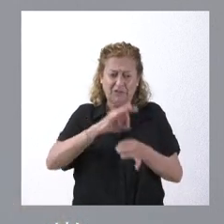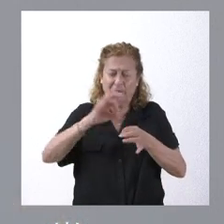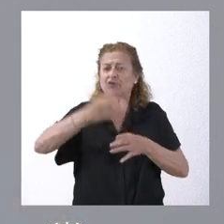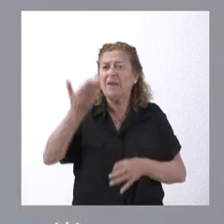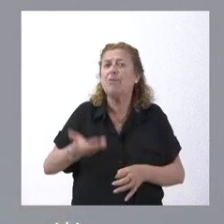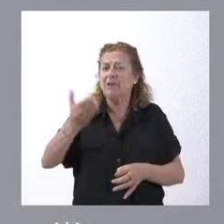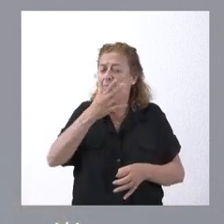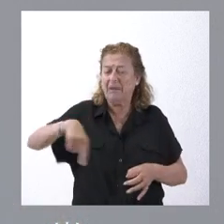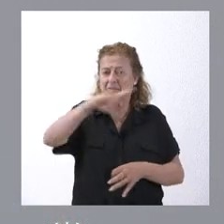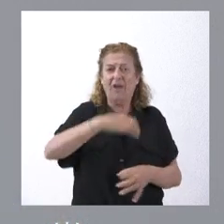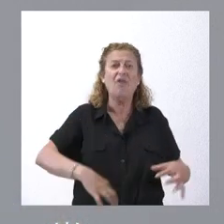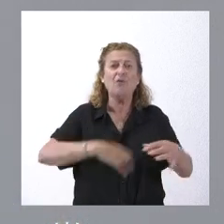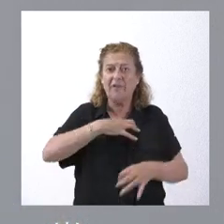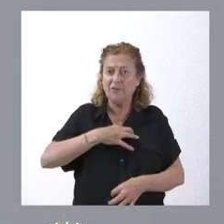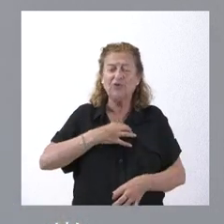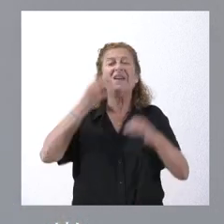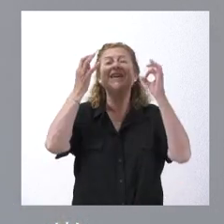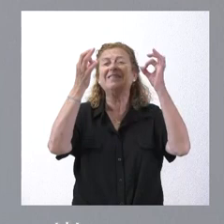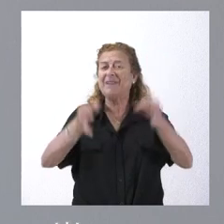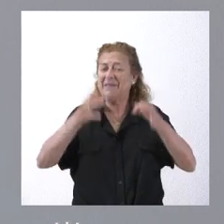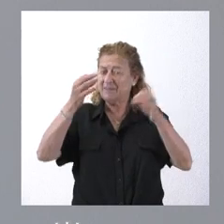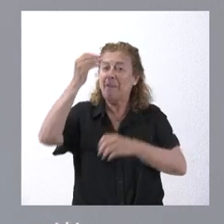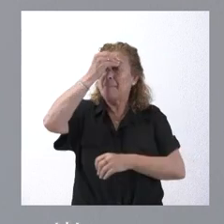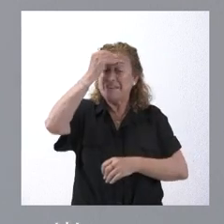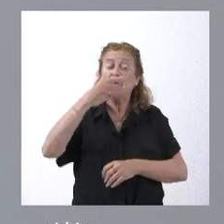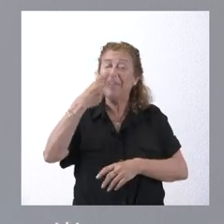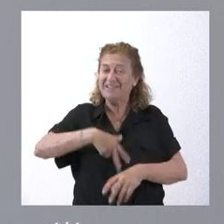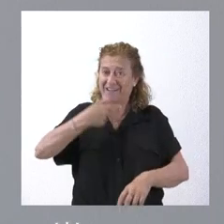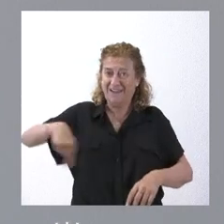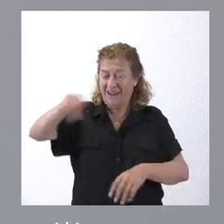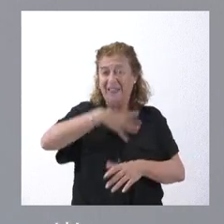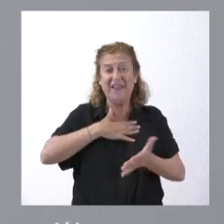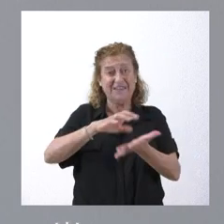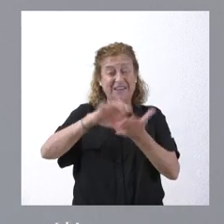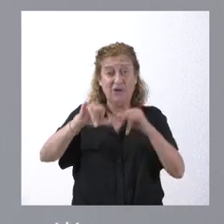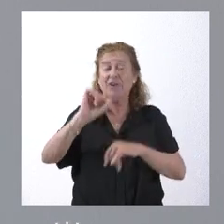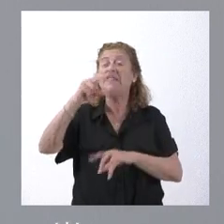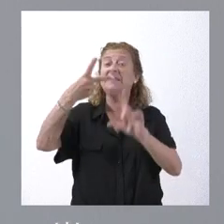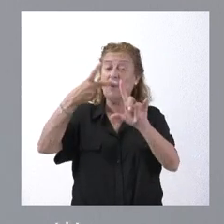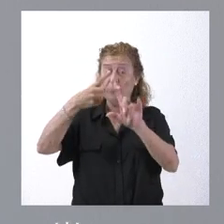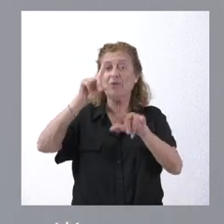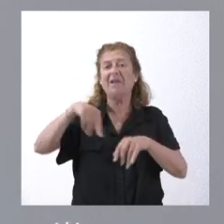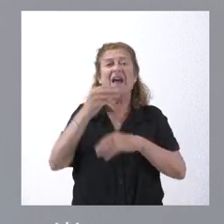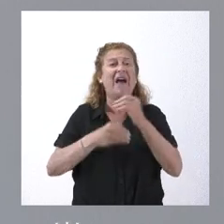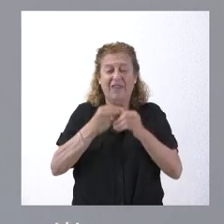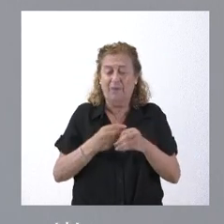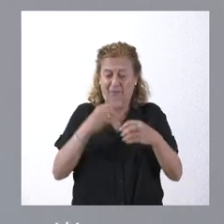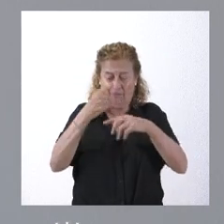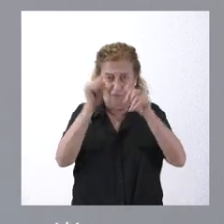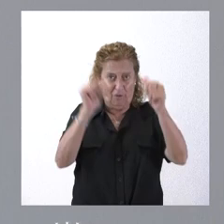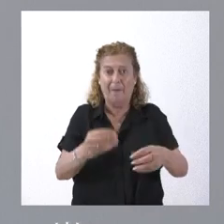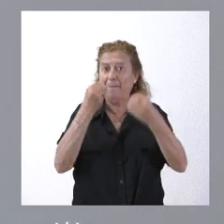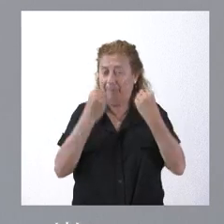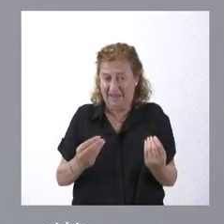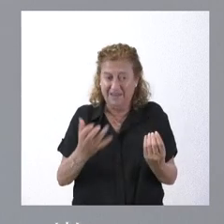de los ciudadanos, prestando siempre y pensando en el interés general de Castilla y León. Y, en segundo lugar, también hacerlo de forma eficiente. Si hubiera